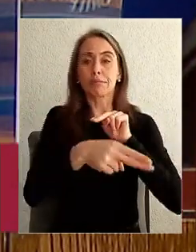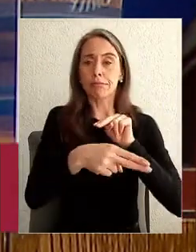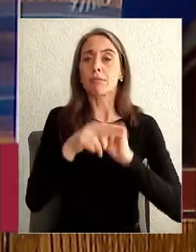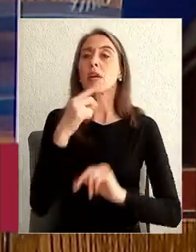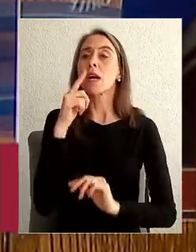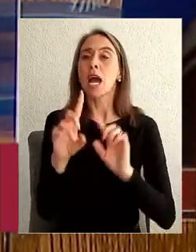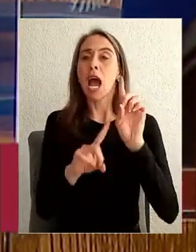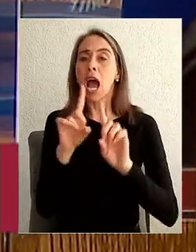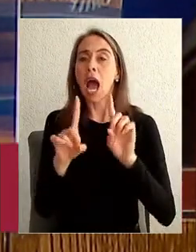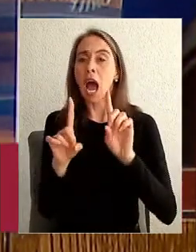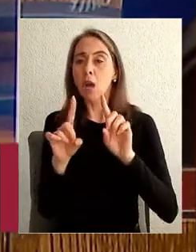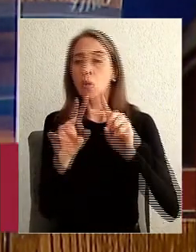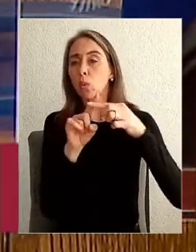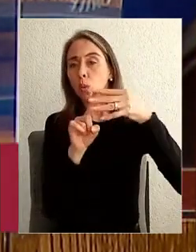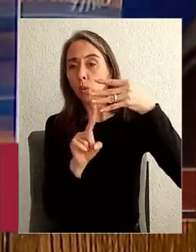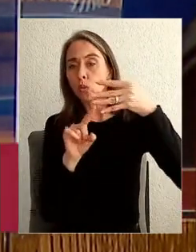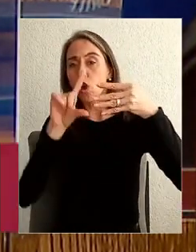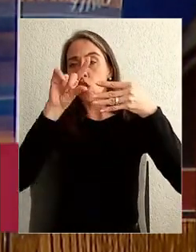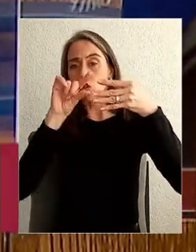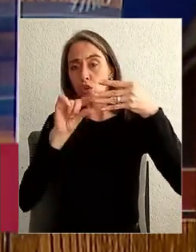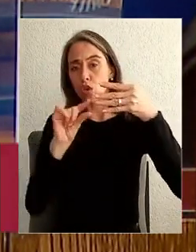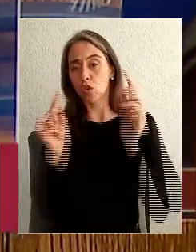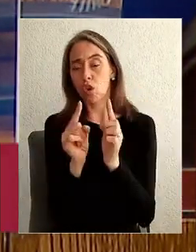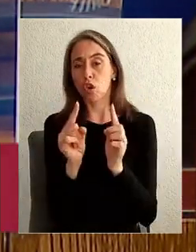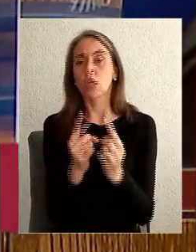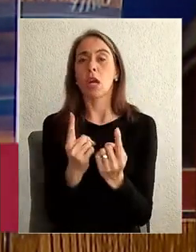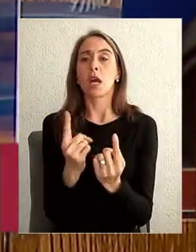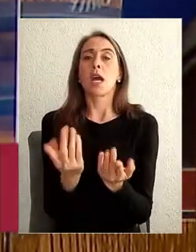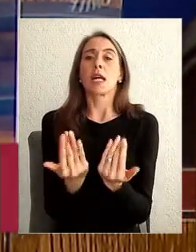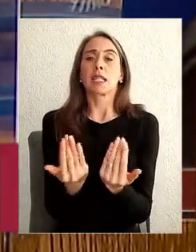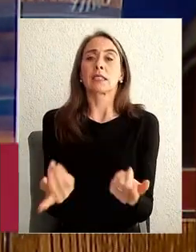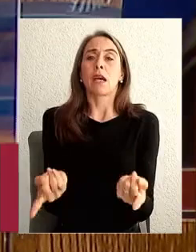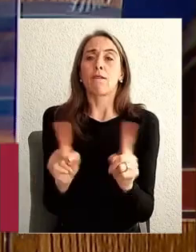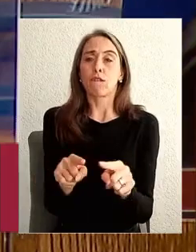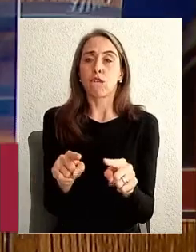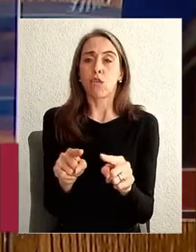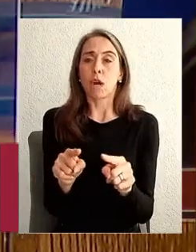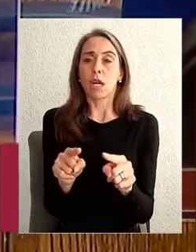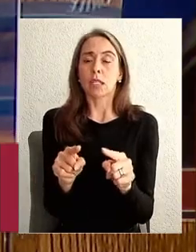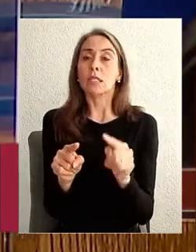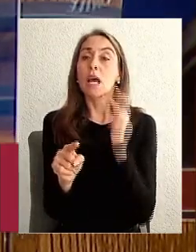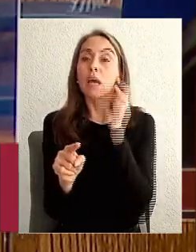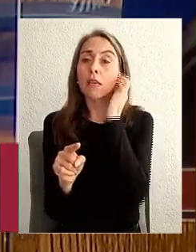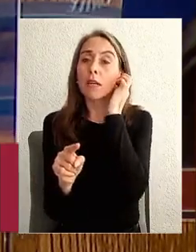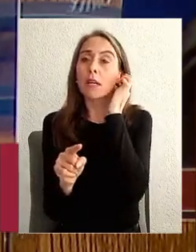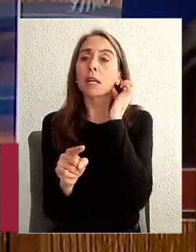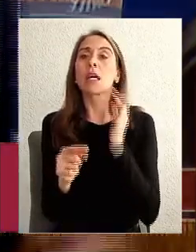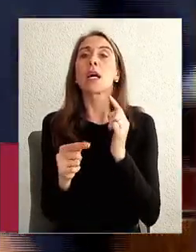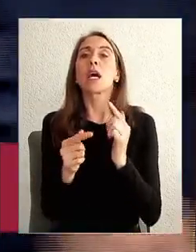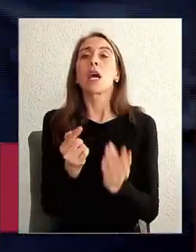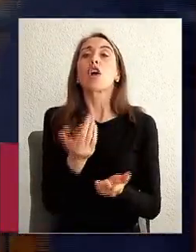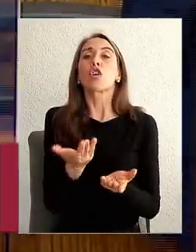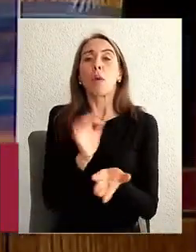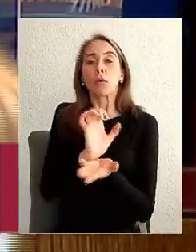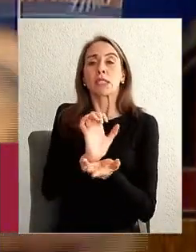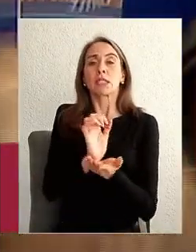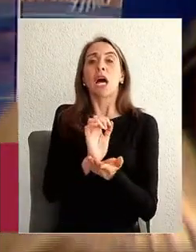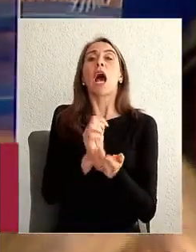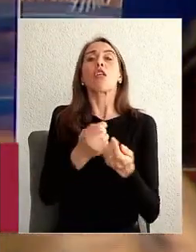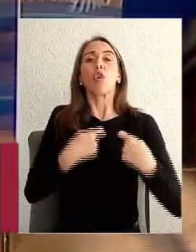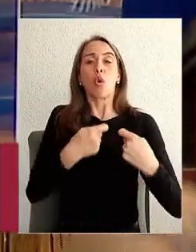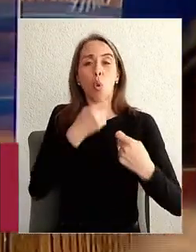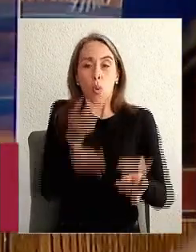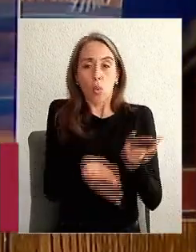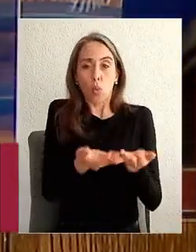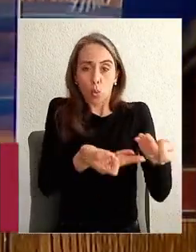brevemente, porque primero es necesario retomar la senda de convergencia de la política fiscal e iniciar la recomposición de los